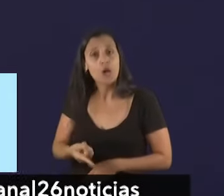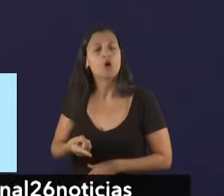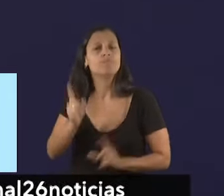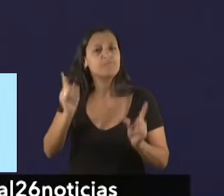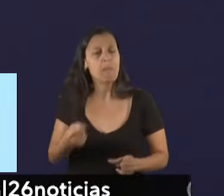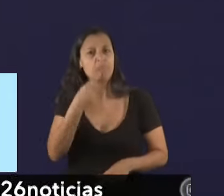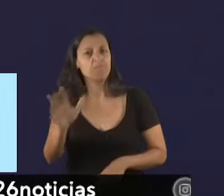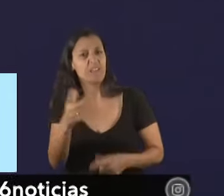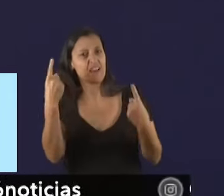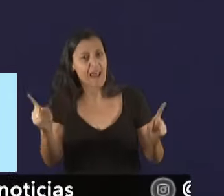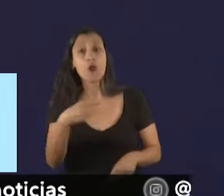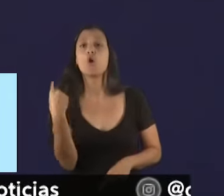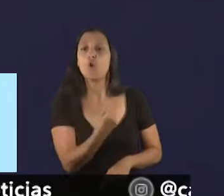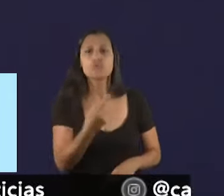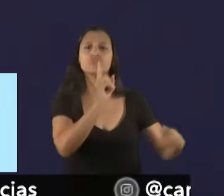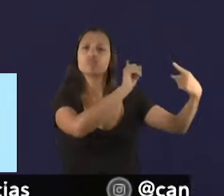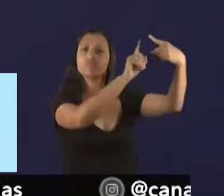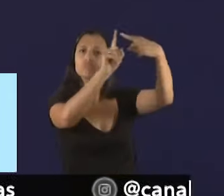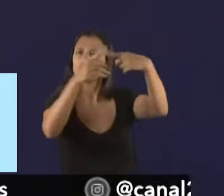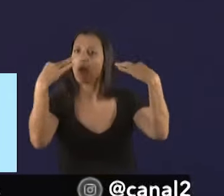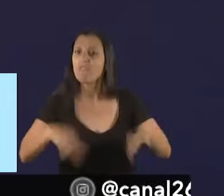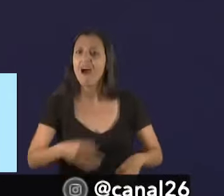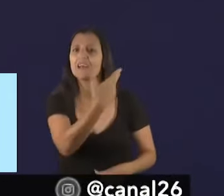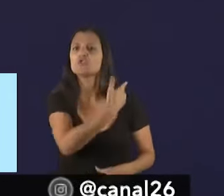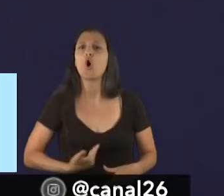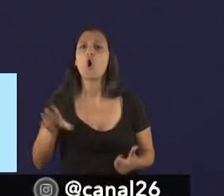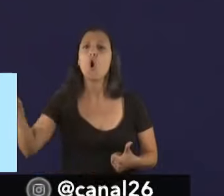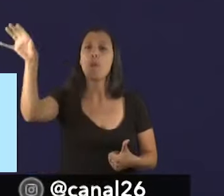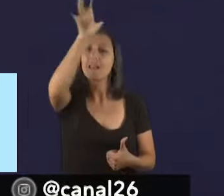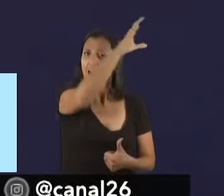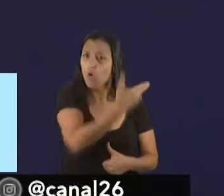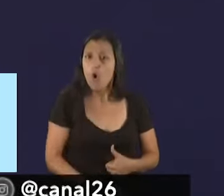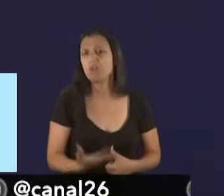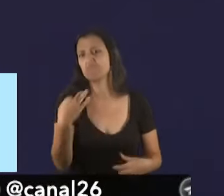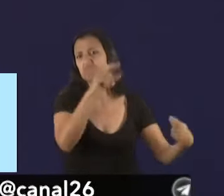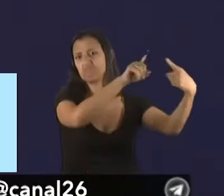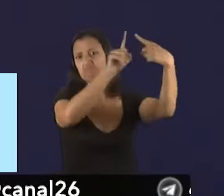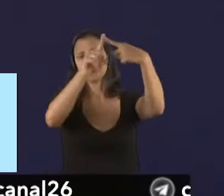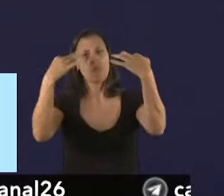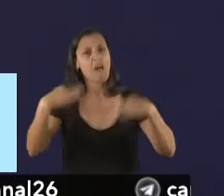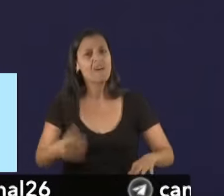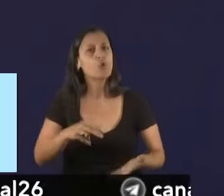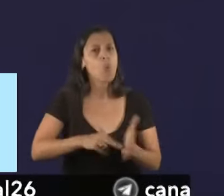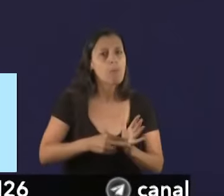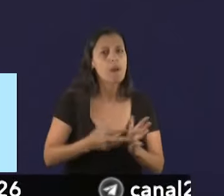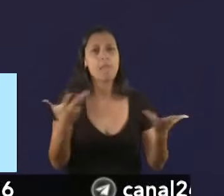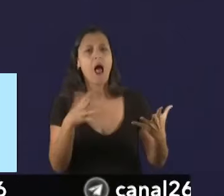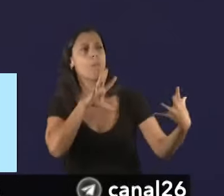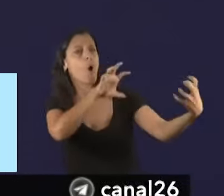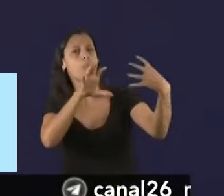gobernadores nosotros tenemos una excelentísima relación con todos los gobernadores no tenemos ningún tipo de conflicto y en tal